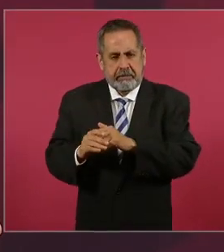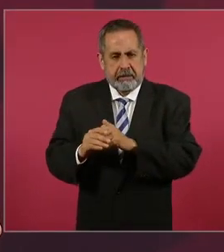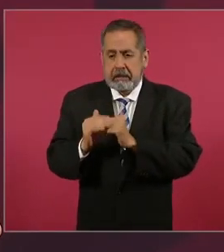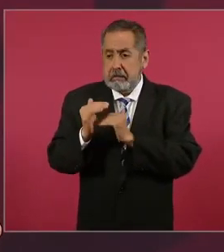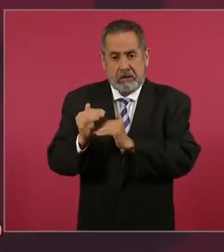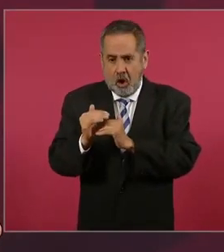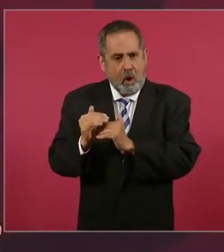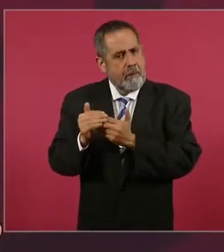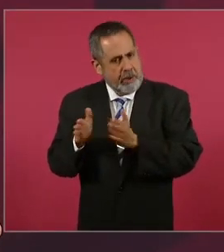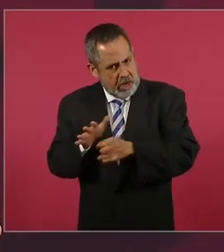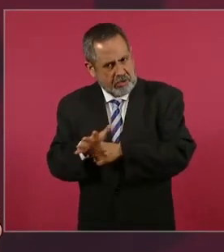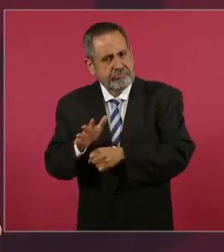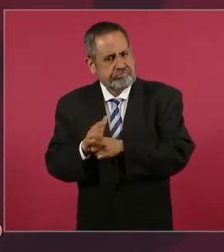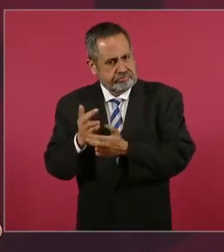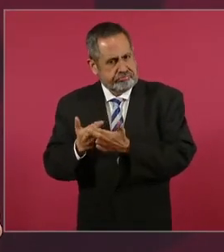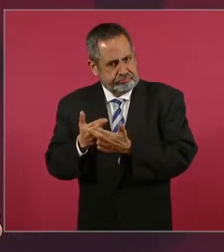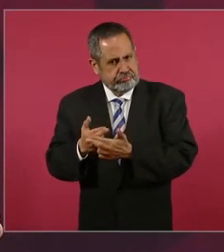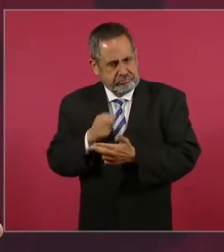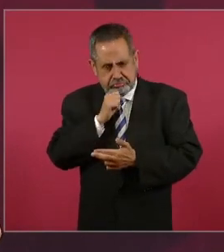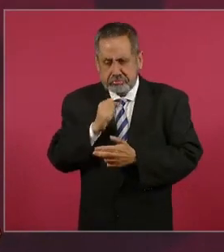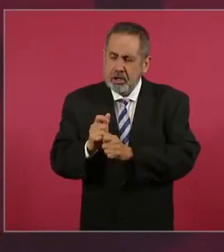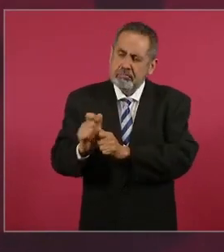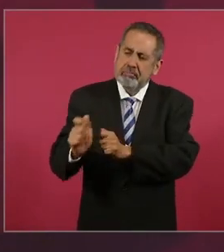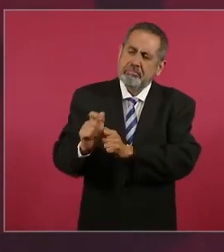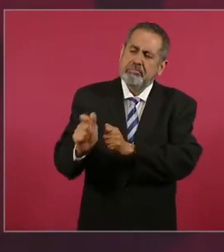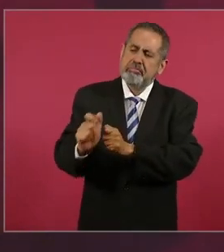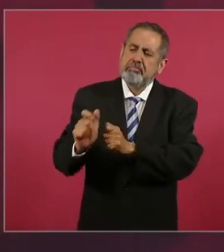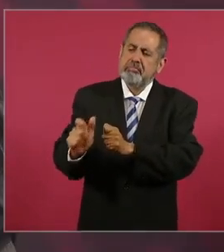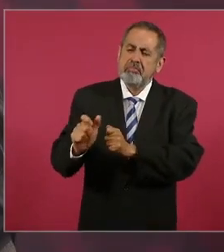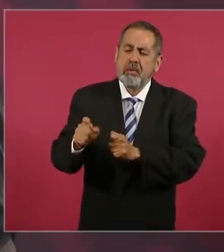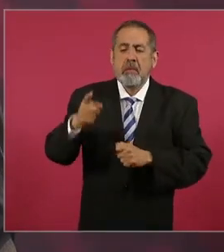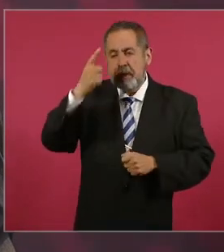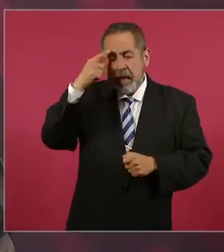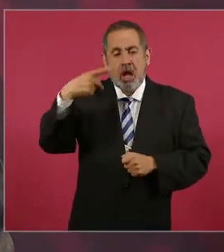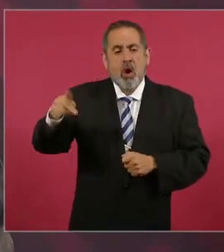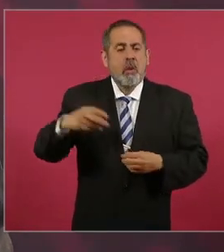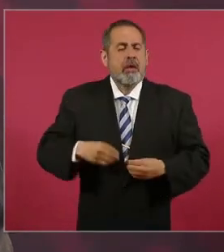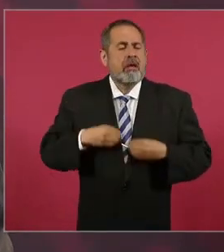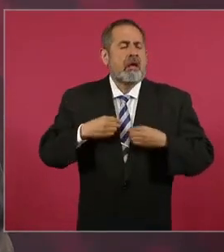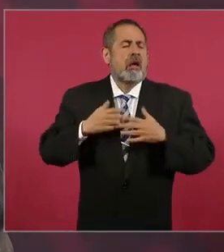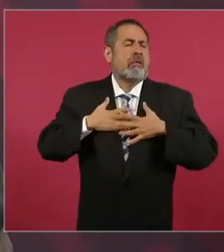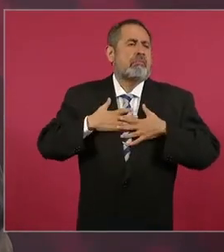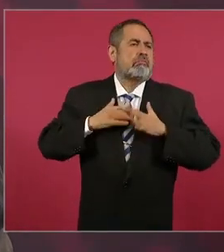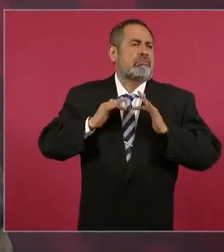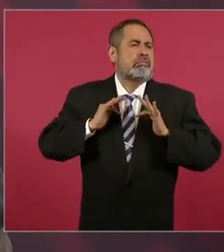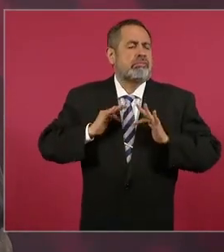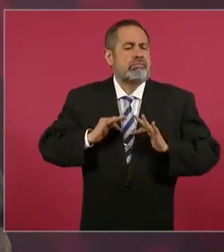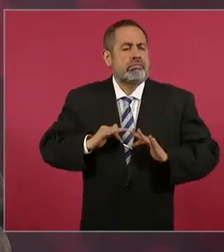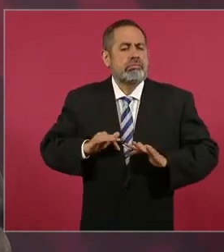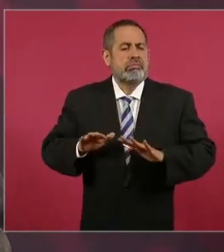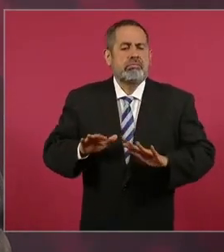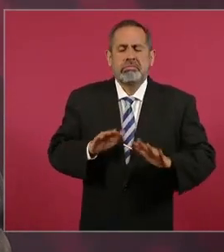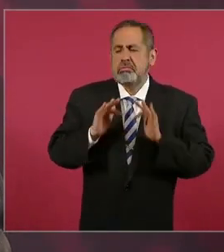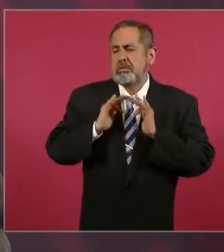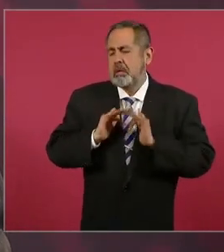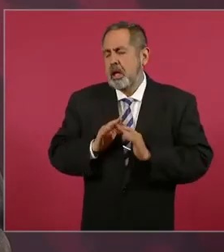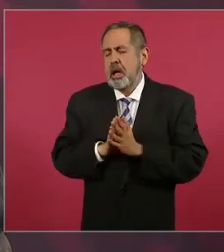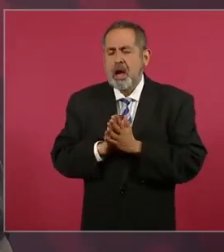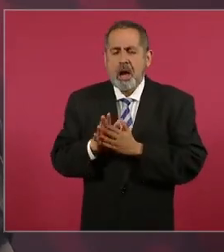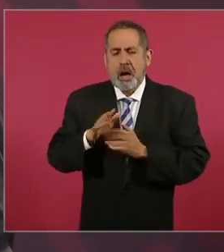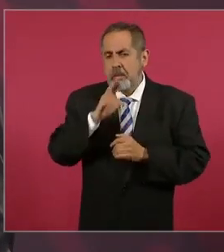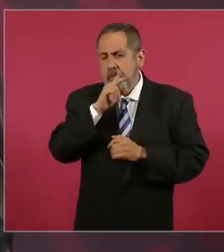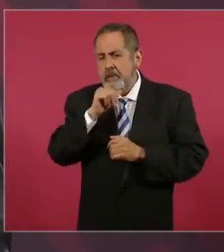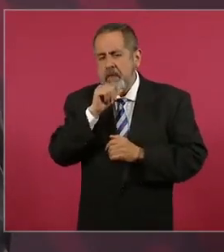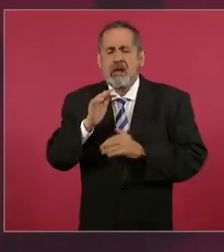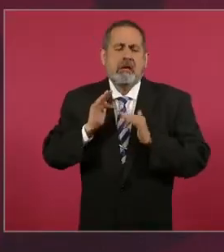limitada, sino para vivir pues con cierta holgura en el